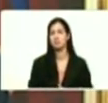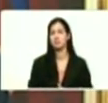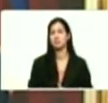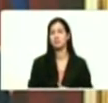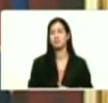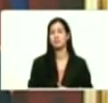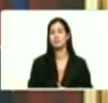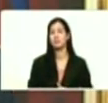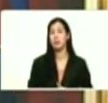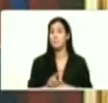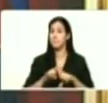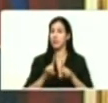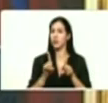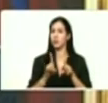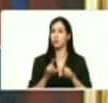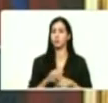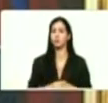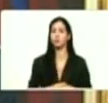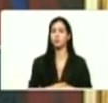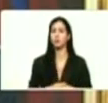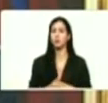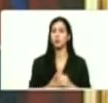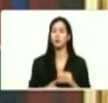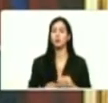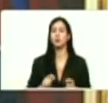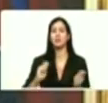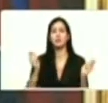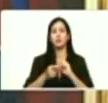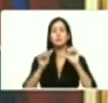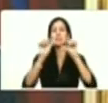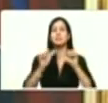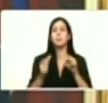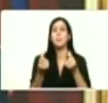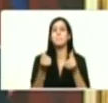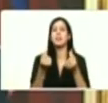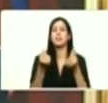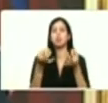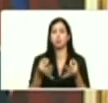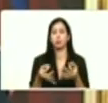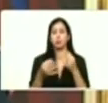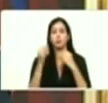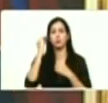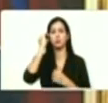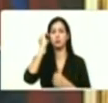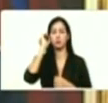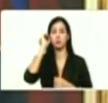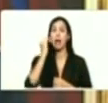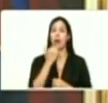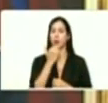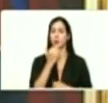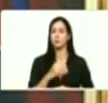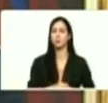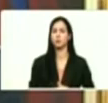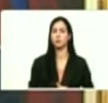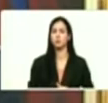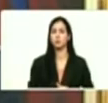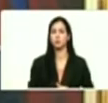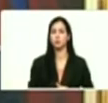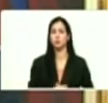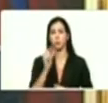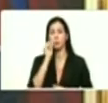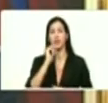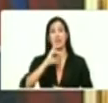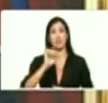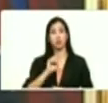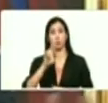¿ah? pero vamos a un nuevo sistema de precios una de las cosas Jesús Faría que